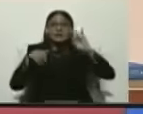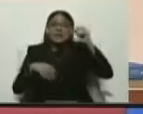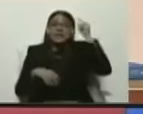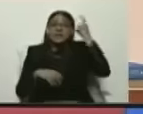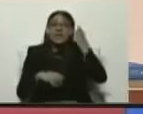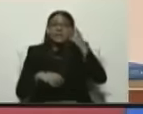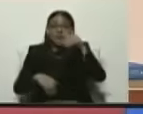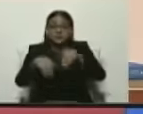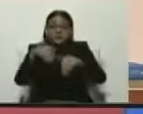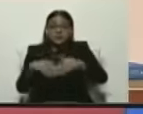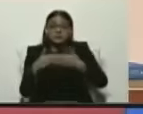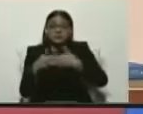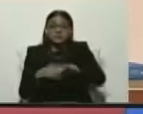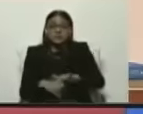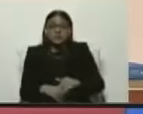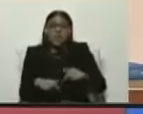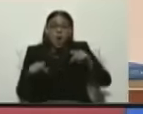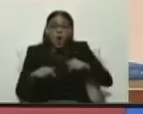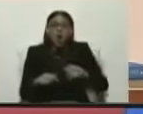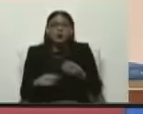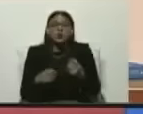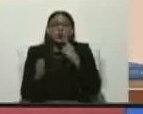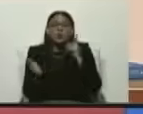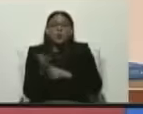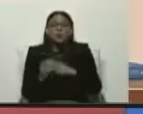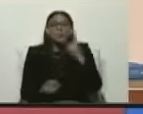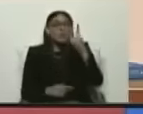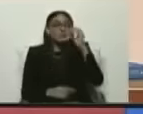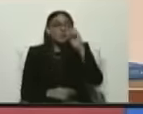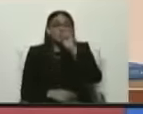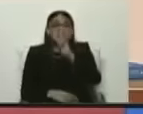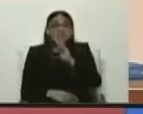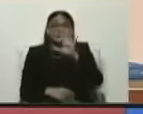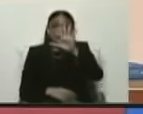elecciones, 105 años hoy del nacimiento de Argimiro Gabaldón,